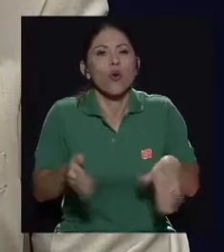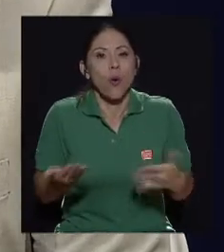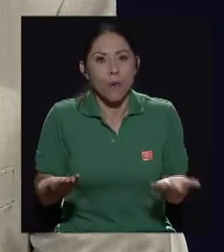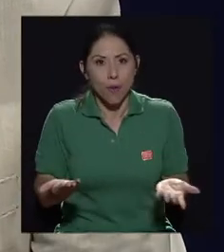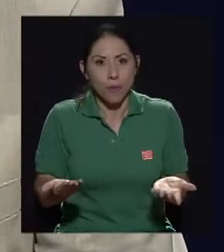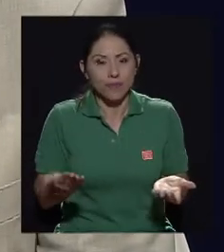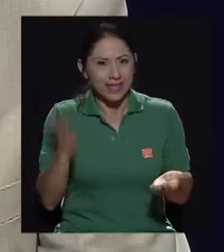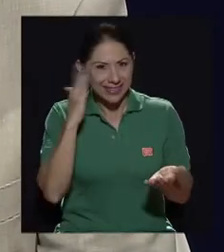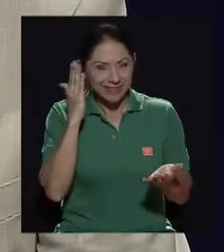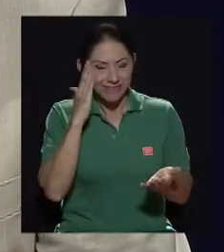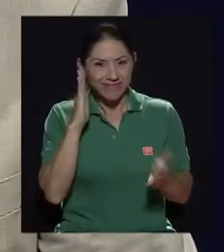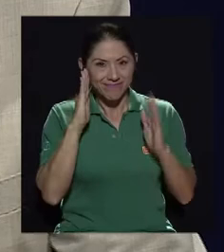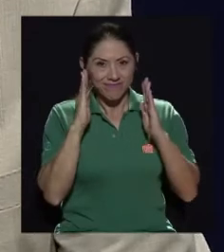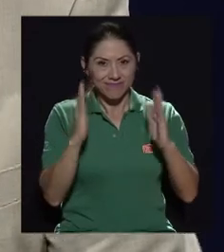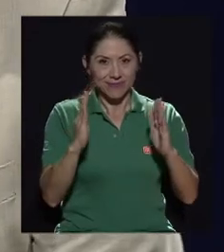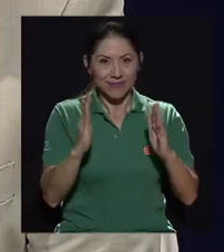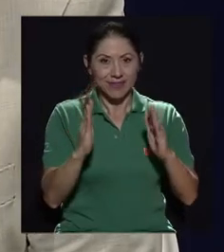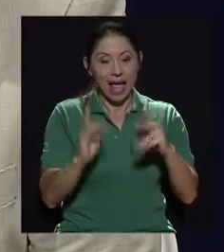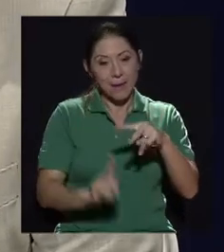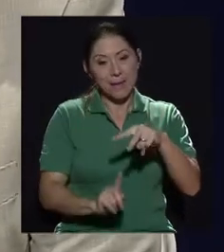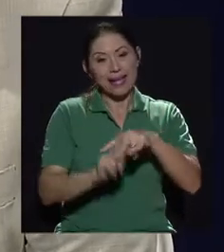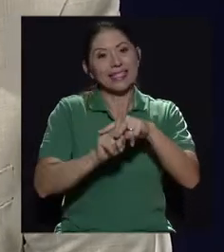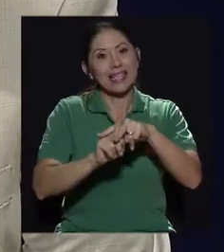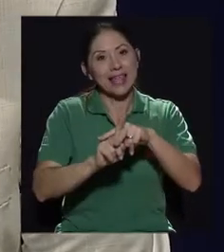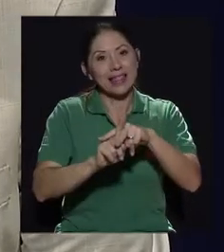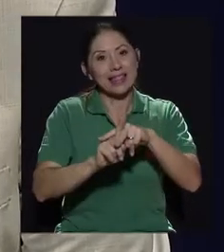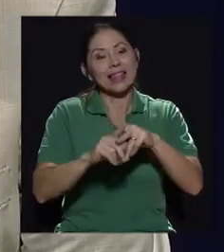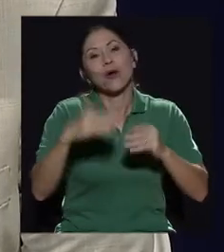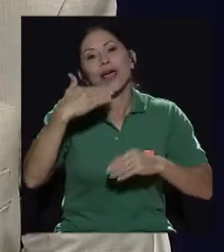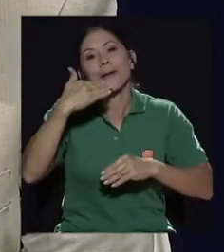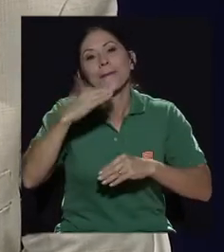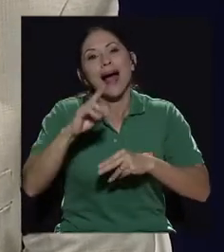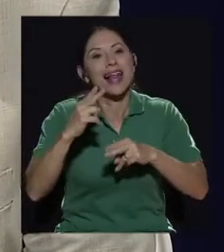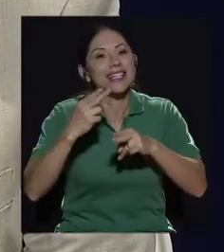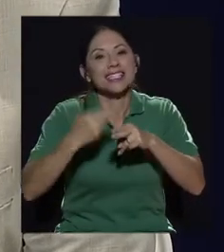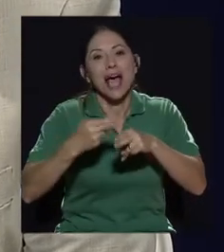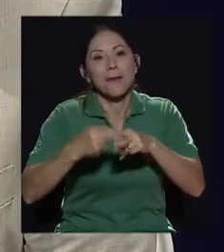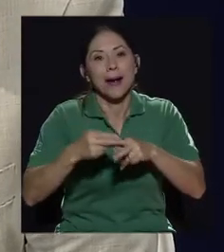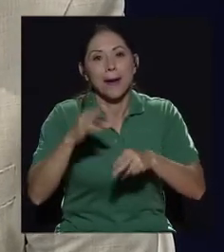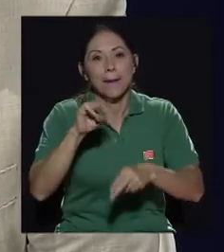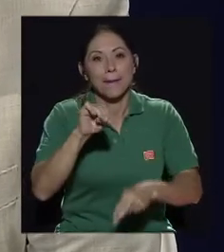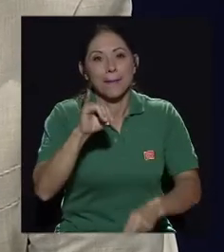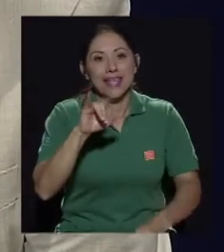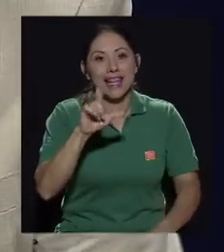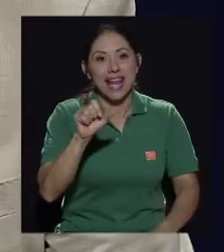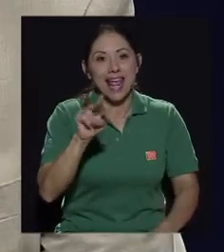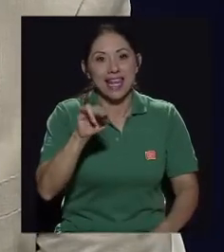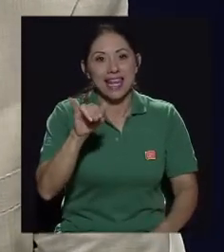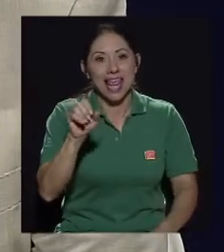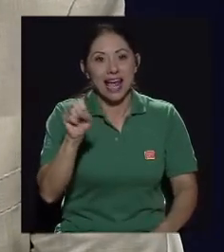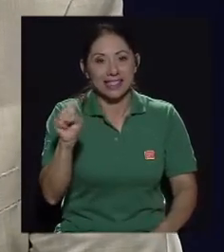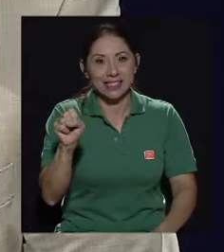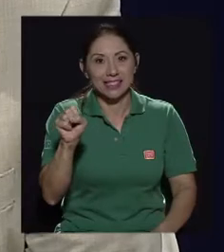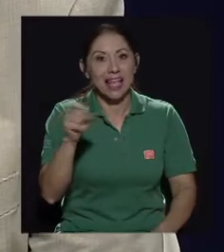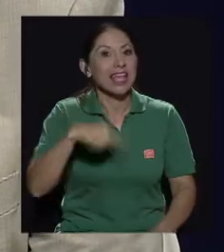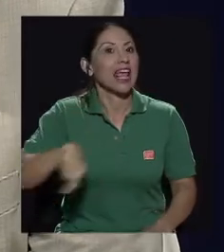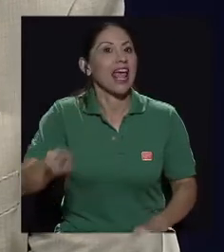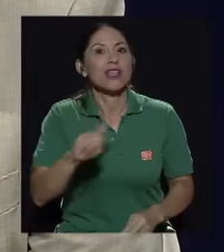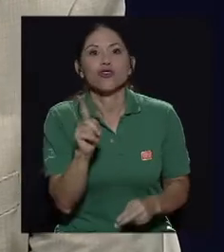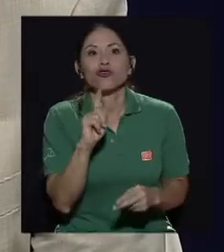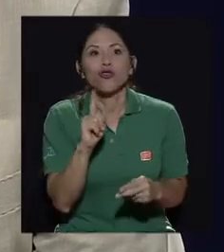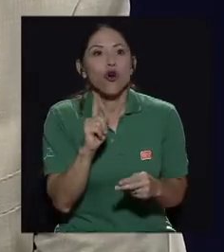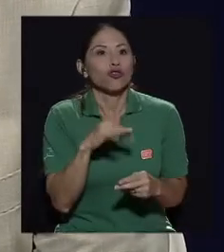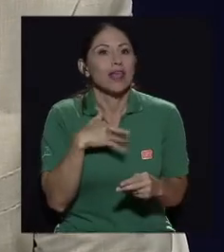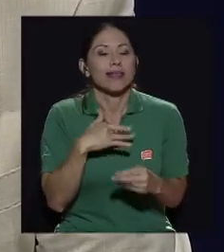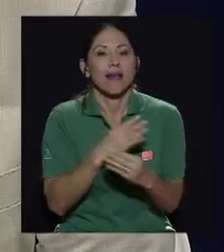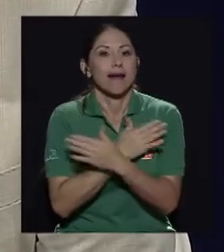teniendo en consideración la aparición de lo que mal llaman los millennials verdad que tienen una desafección completa por lo que